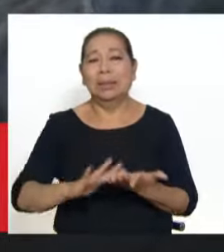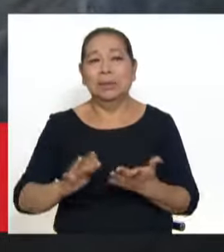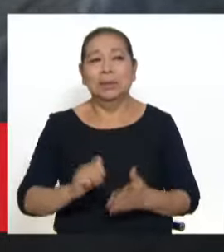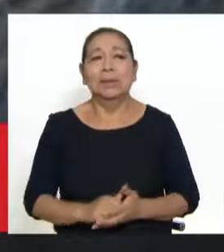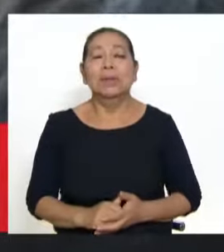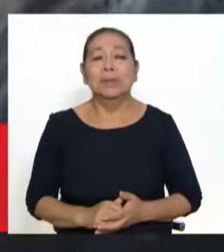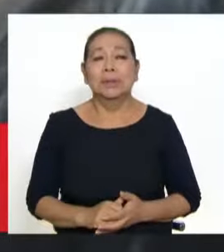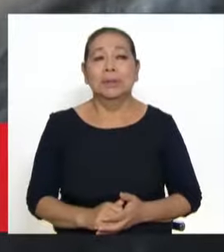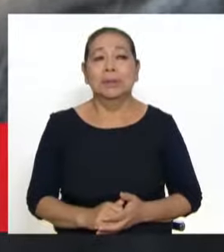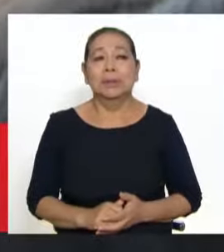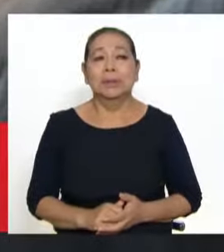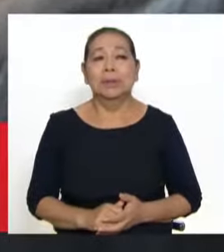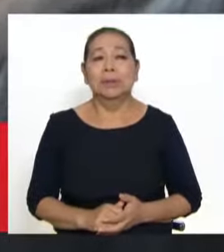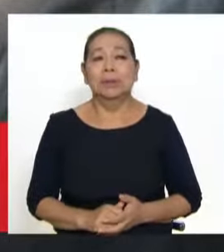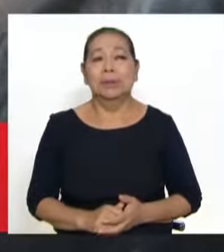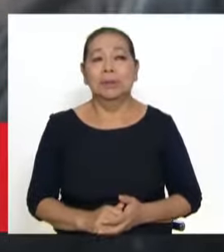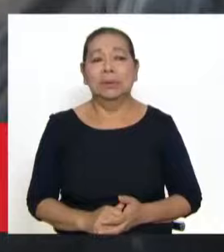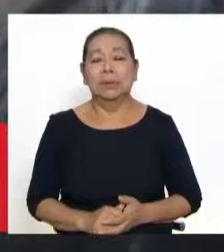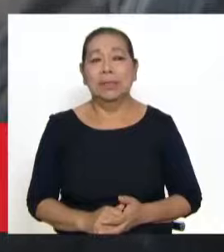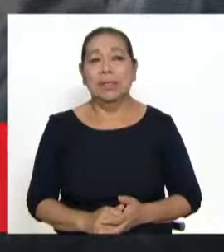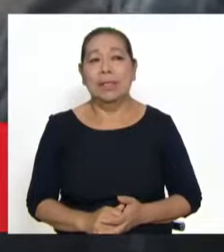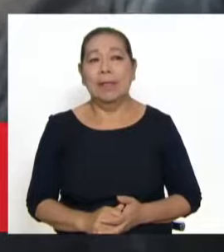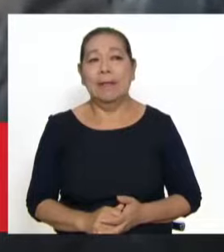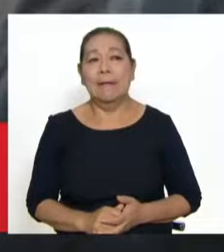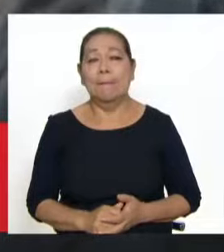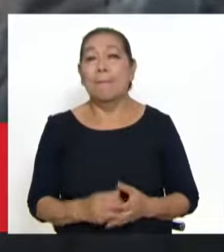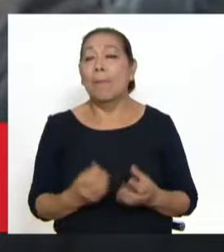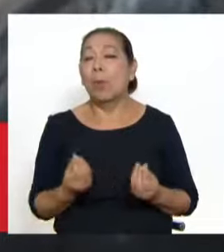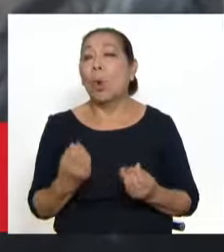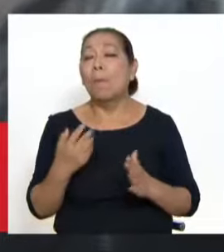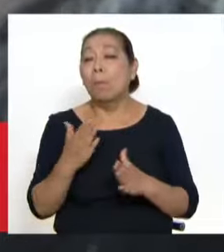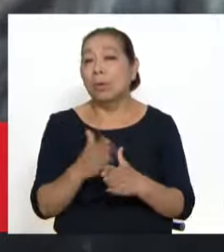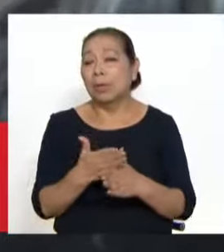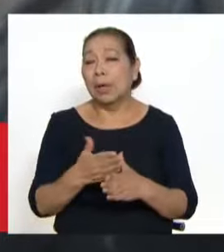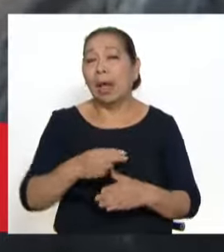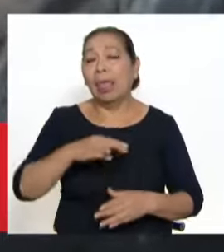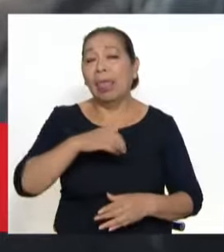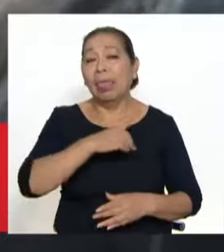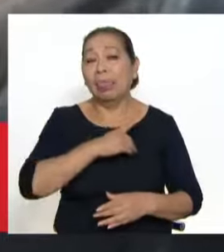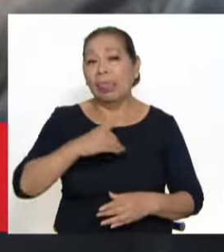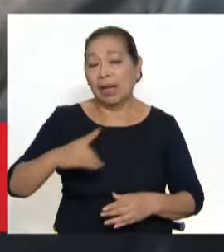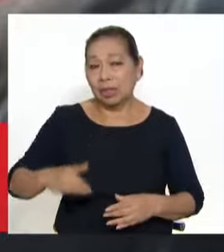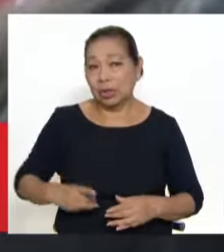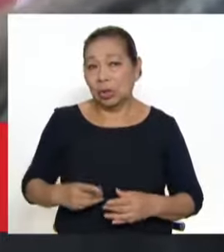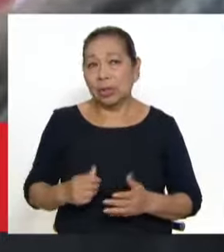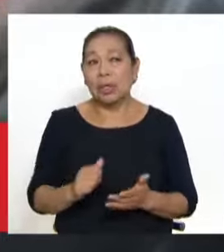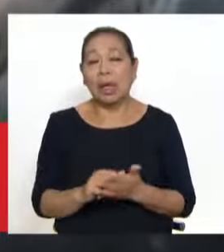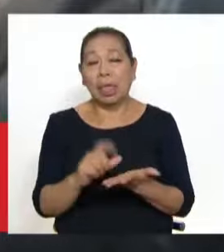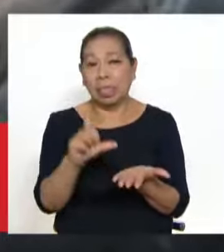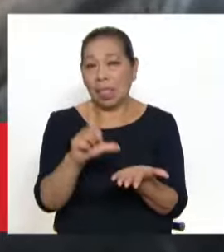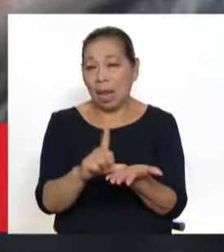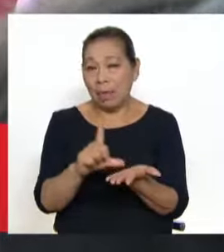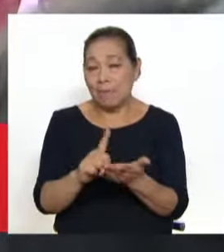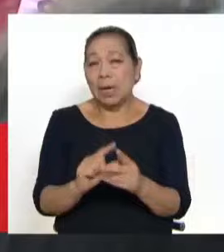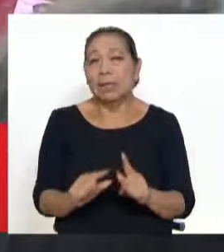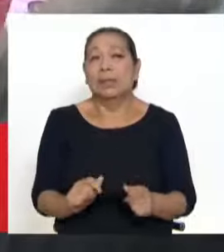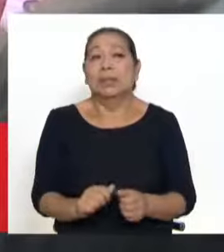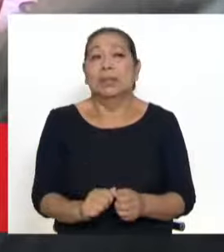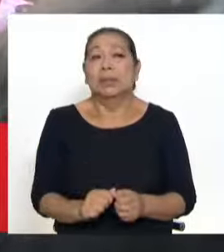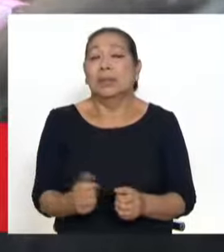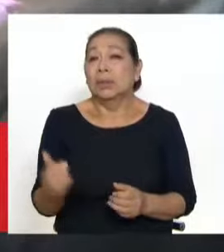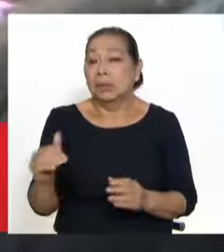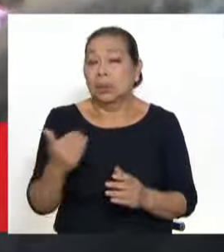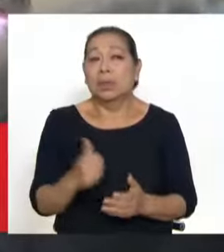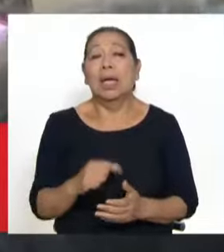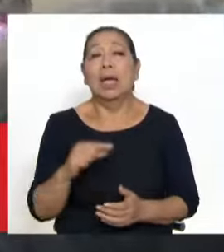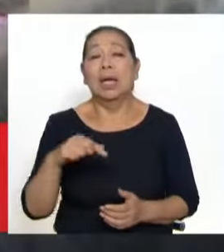de marzo del Colegio Hipólito Unanue como por parte del director regional de Lima Metropolitana, que es Luis